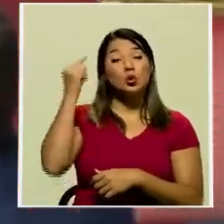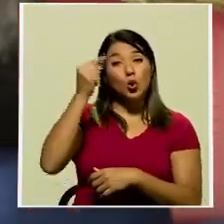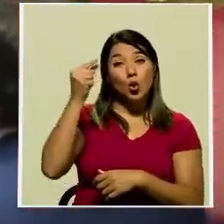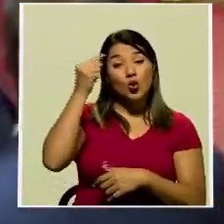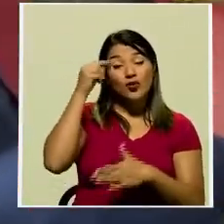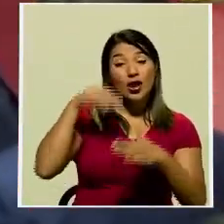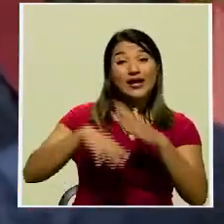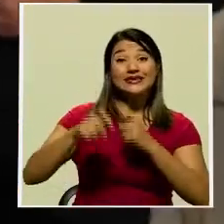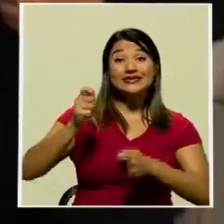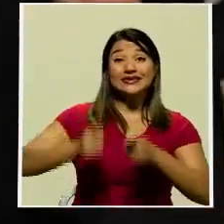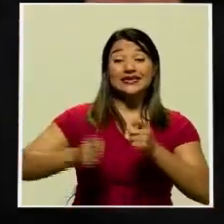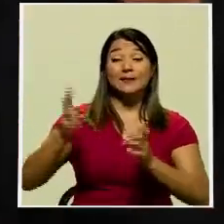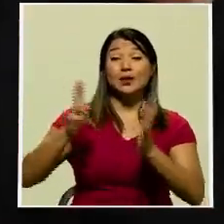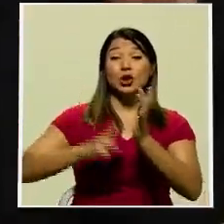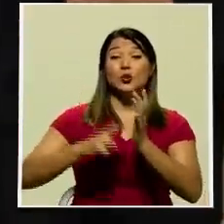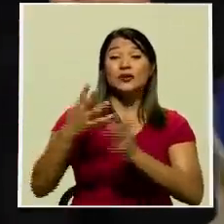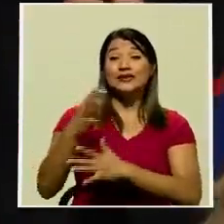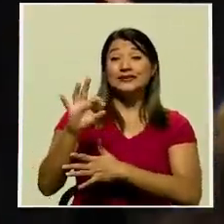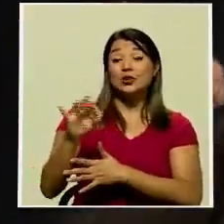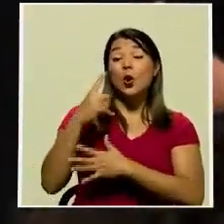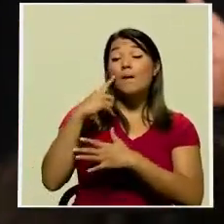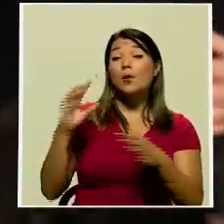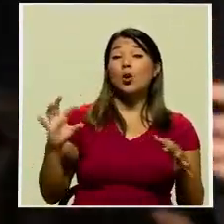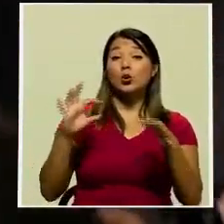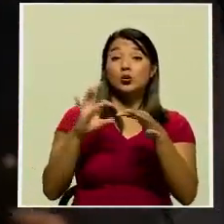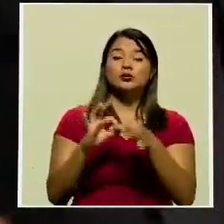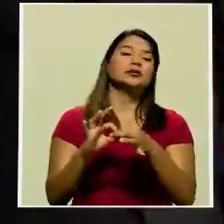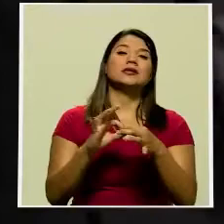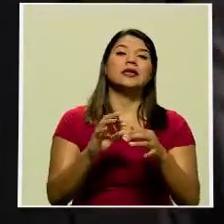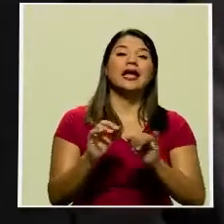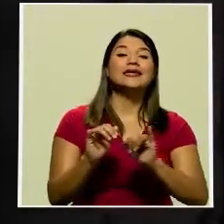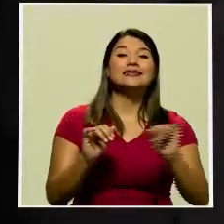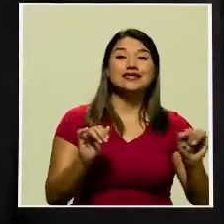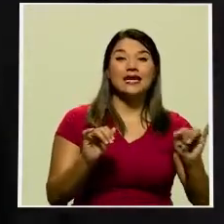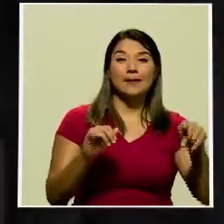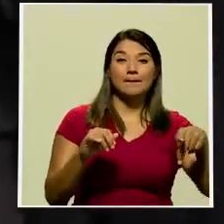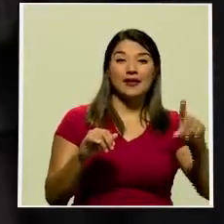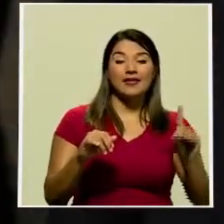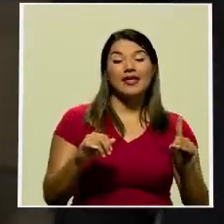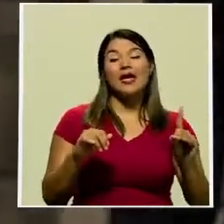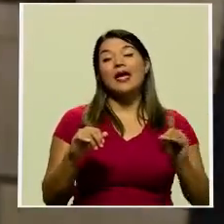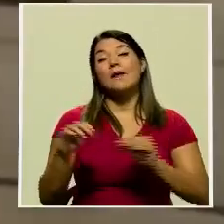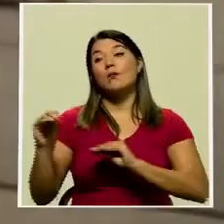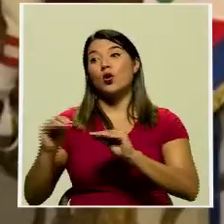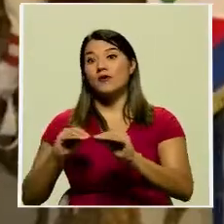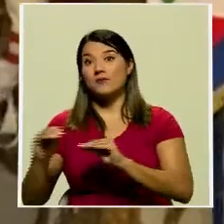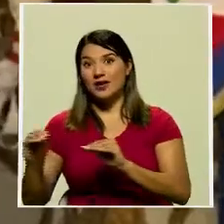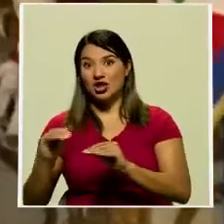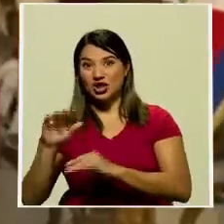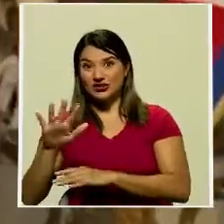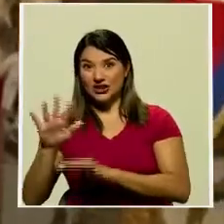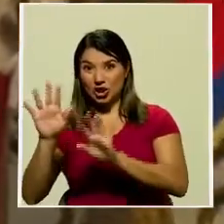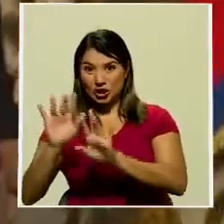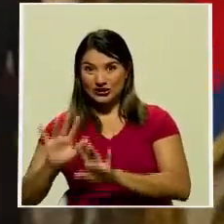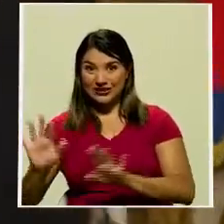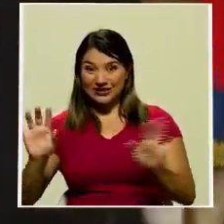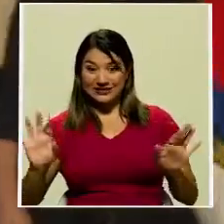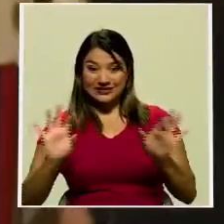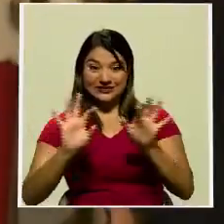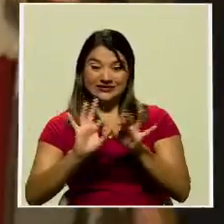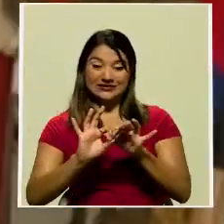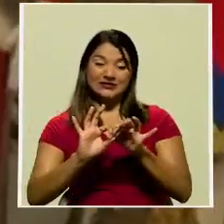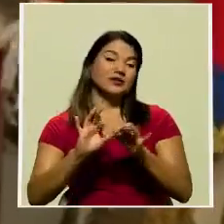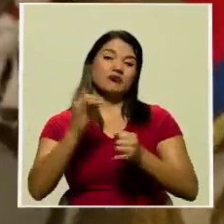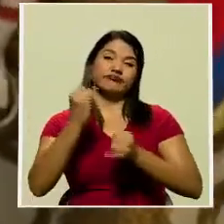de 2019 gracias a la coalición entre el centroizquierdista PD y el movimiento antisistema 5 Estrellas, llegó a su fin tras perder el apoyo